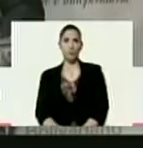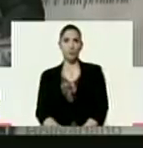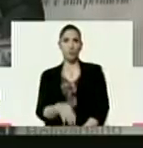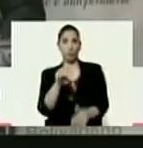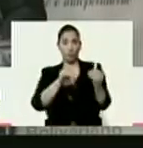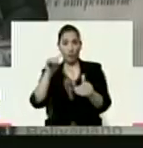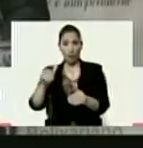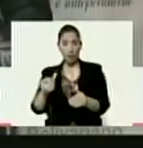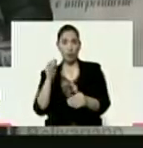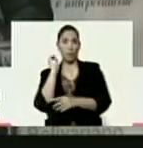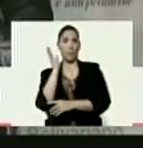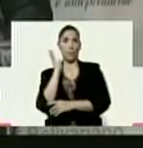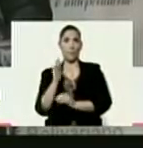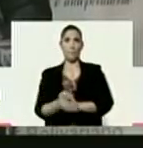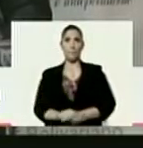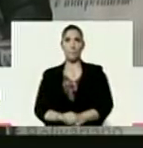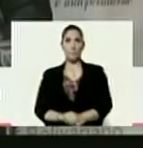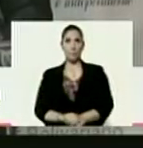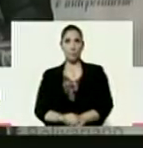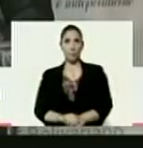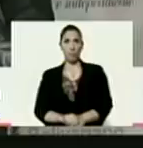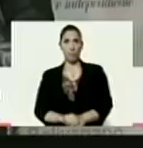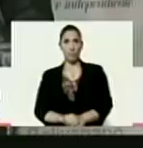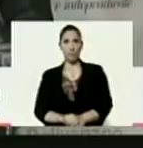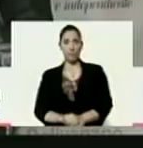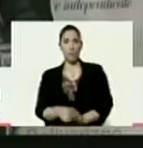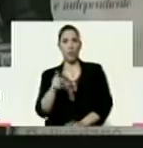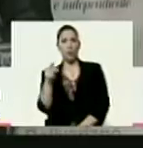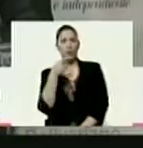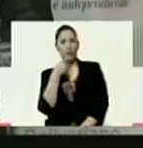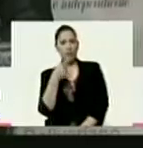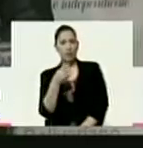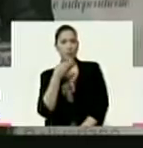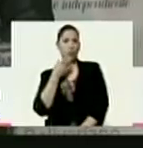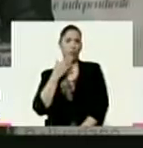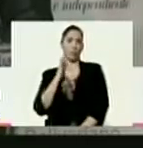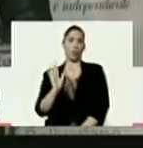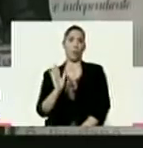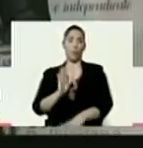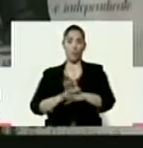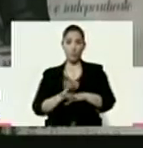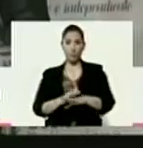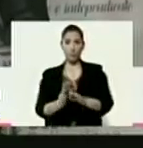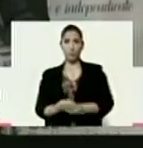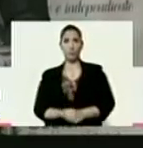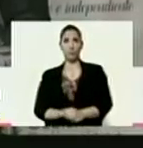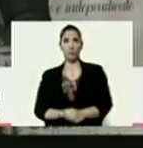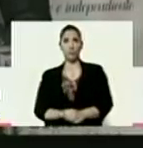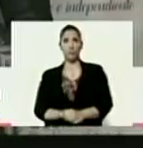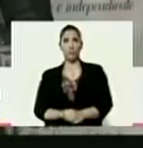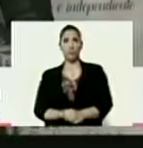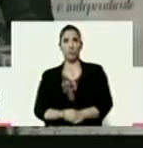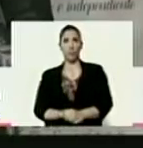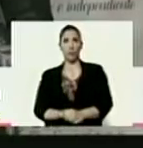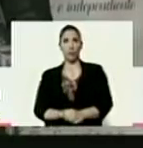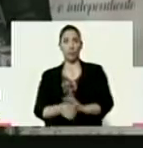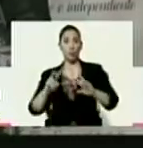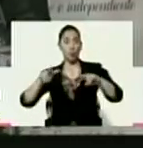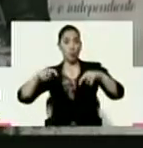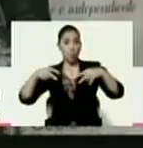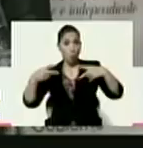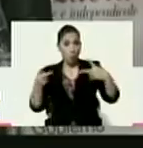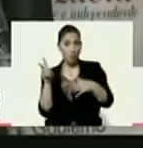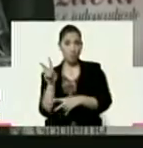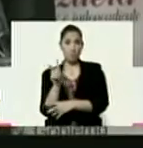elecciones parlamentarias. Usted menciona un fenómeno que, aun cuando es novedoso